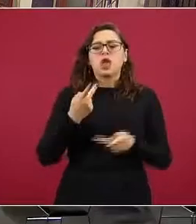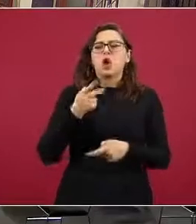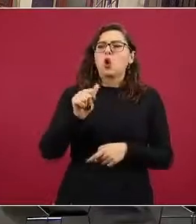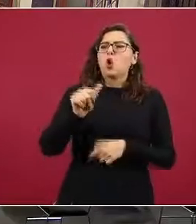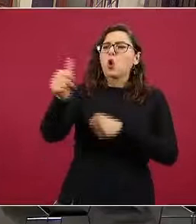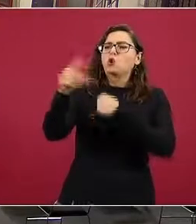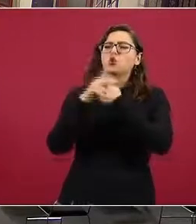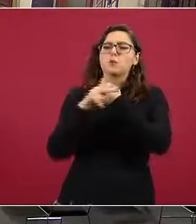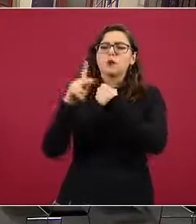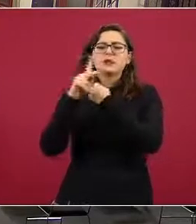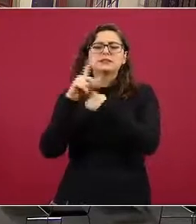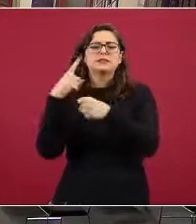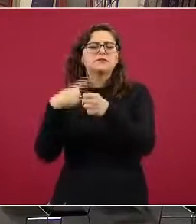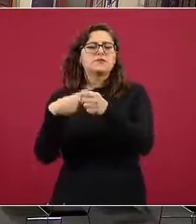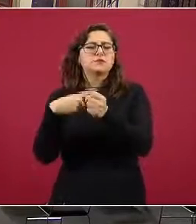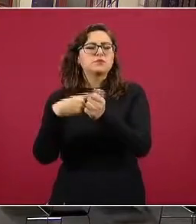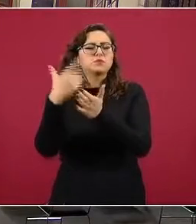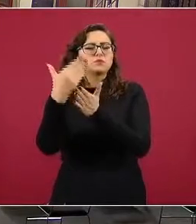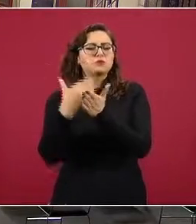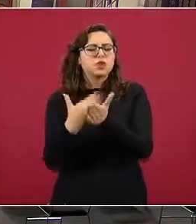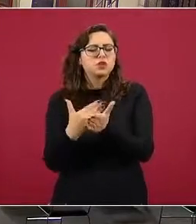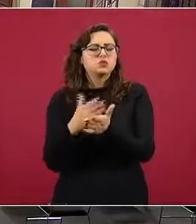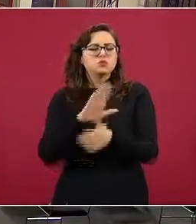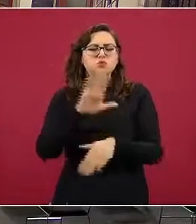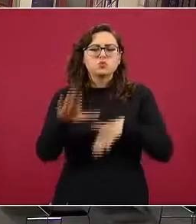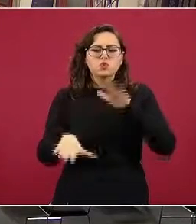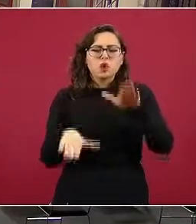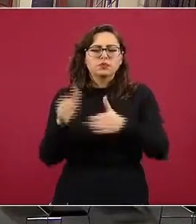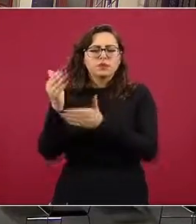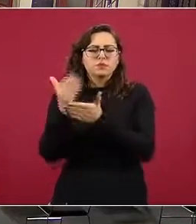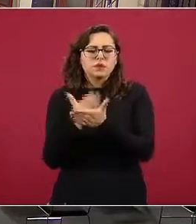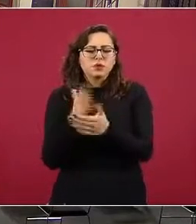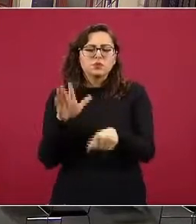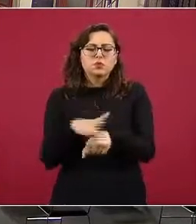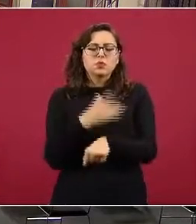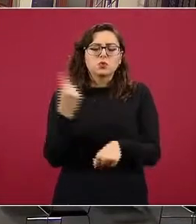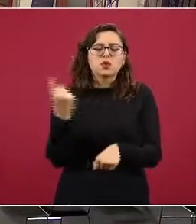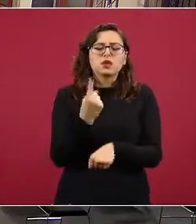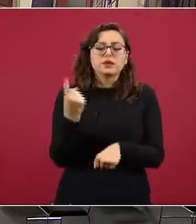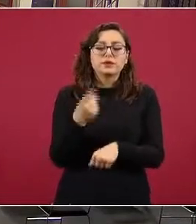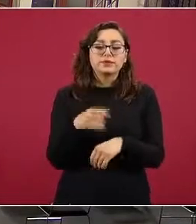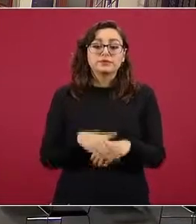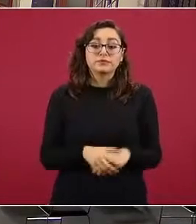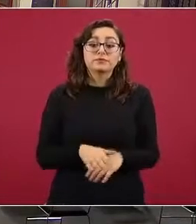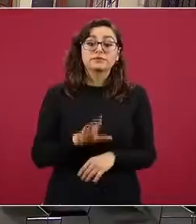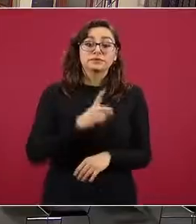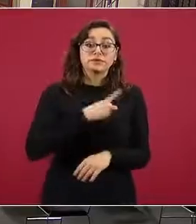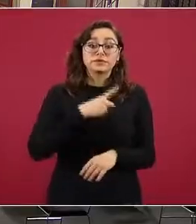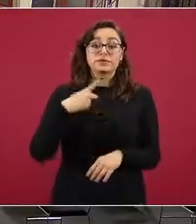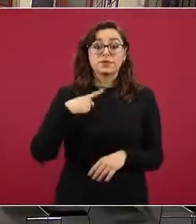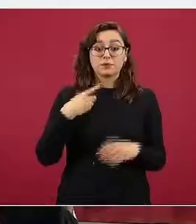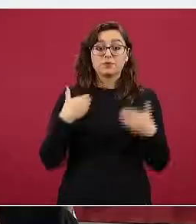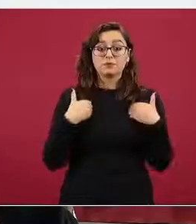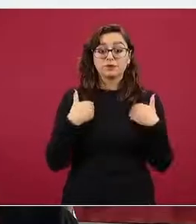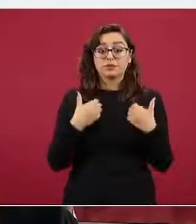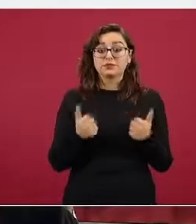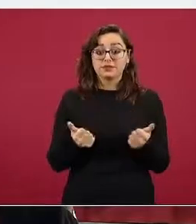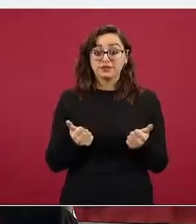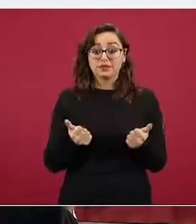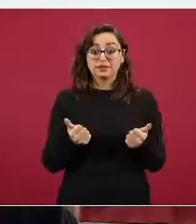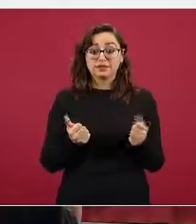hay menos casos o menos muertes? Si uno lo analiza técnicamente, tiene que tener presente la